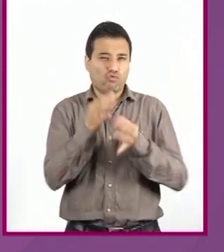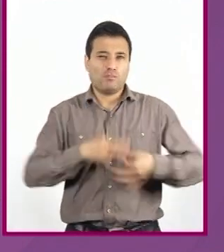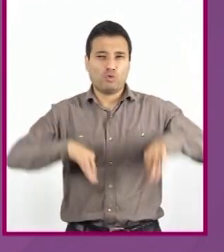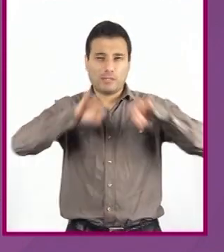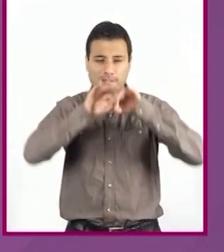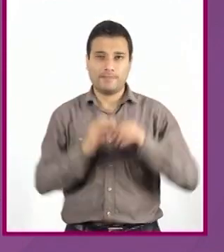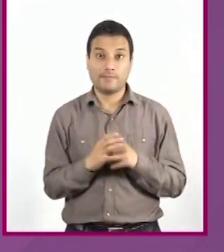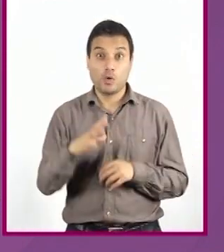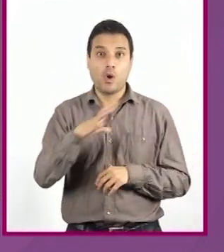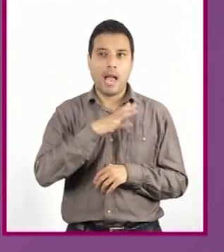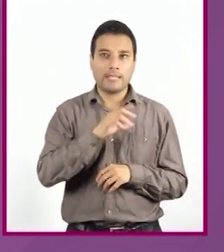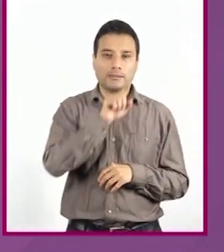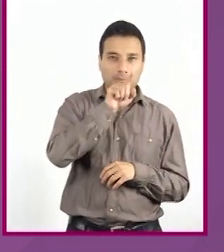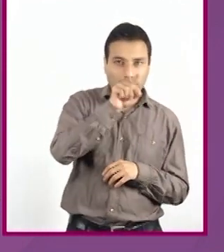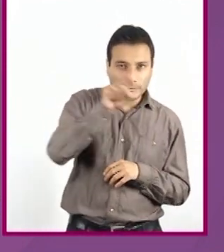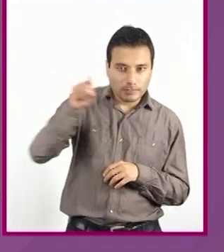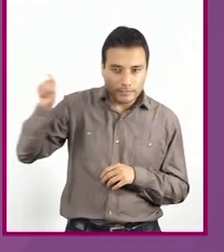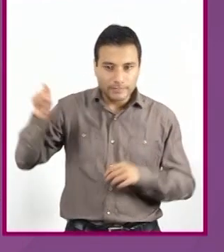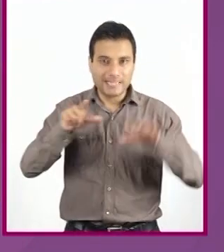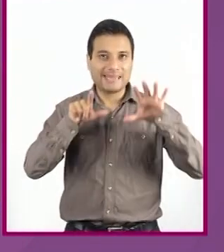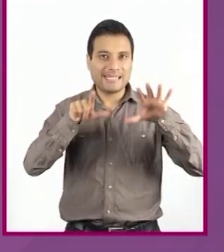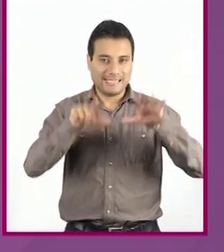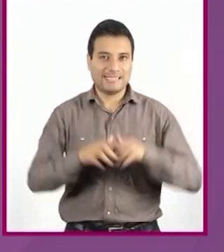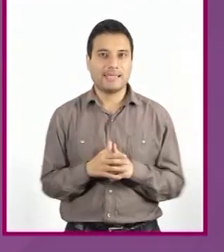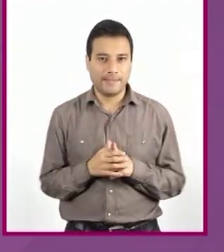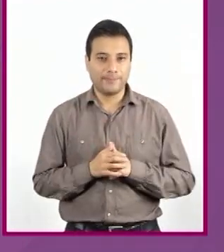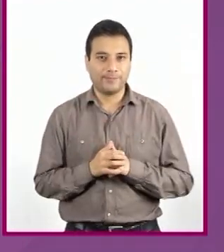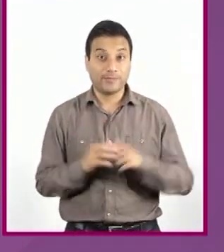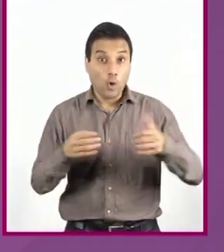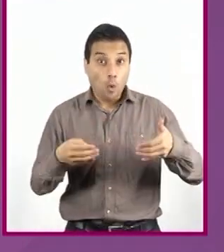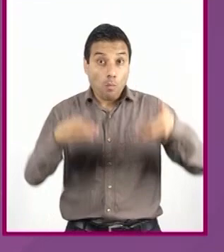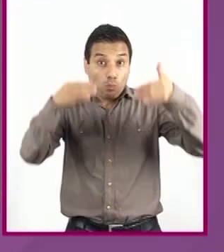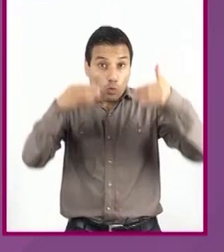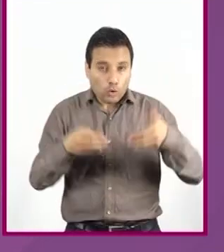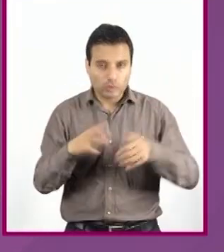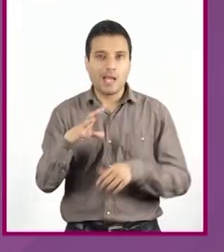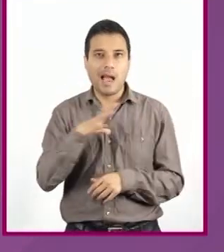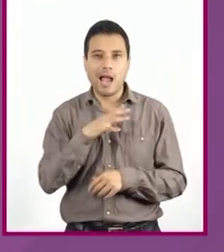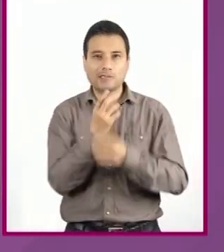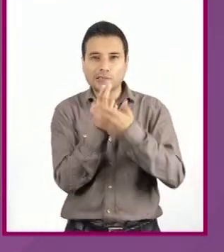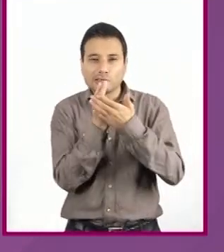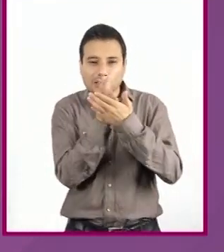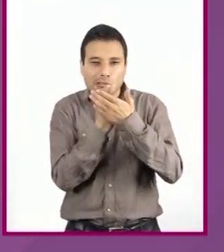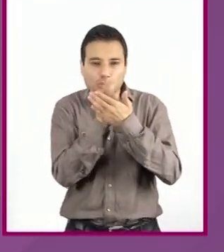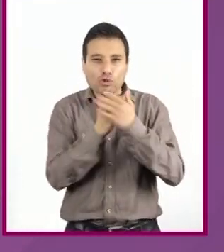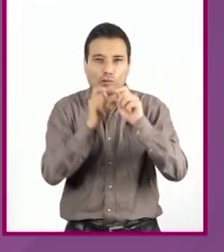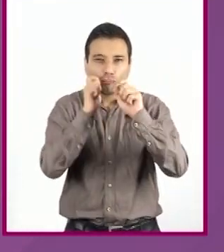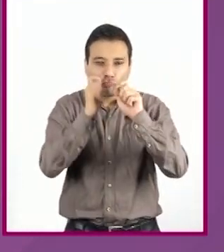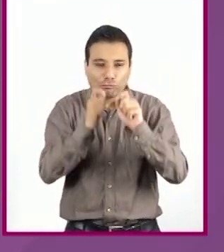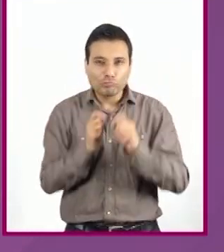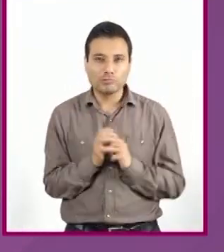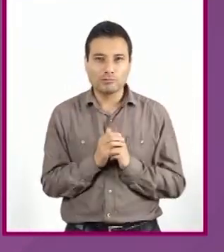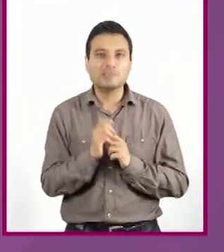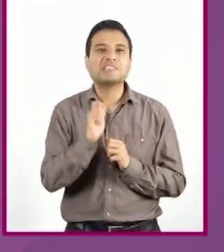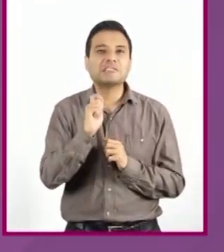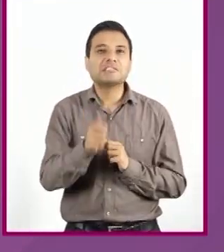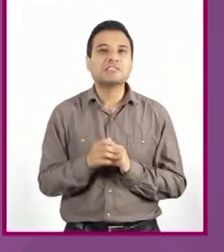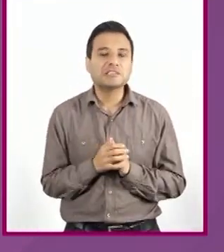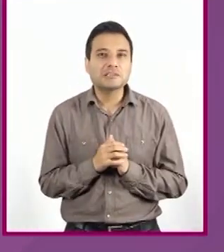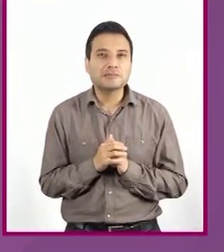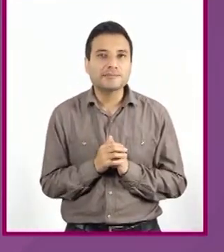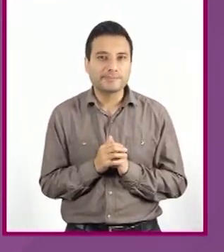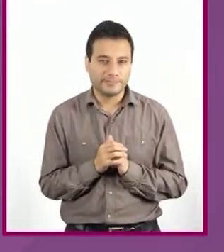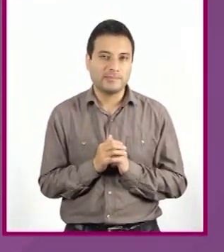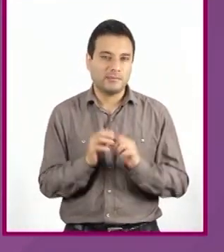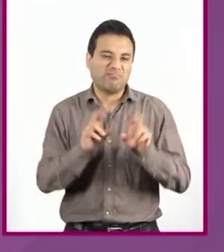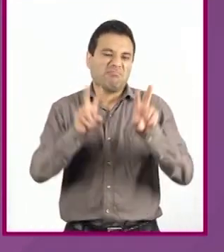ahora descubiertos en la zona, ya que sus muros se encuentran decorados con singulares tableros que muestran relieves donde